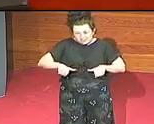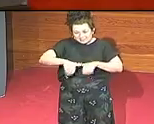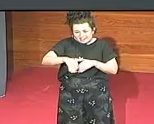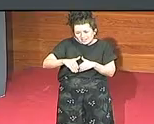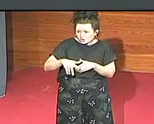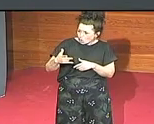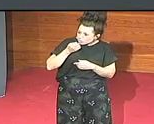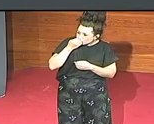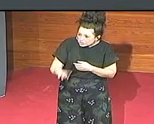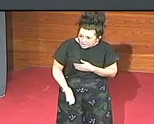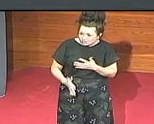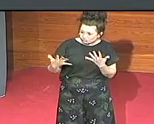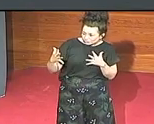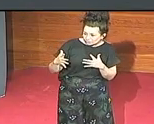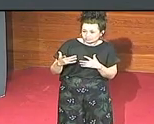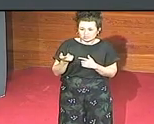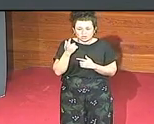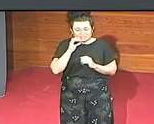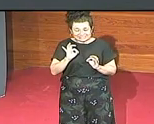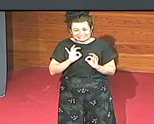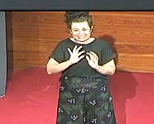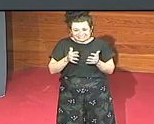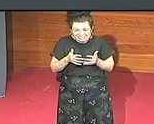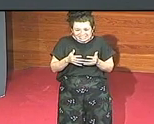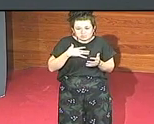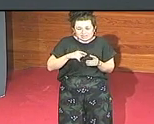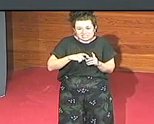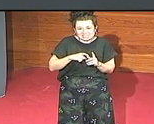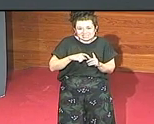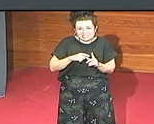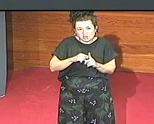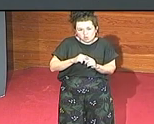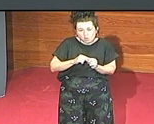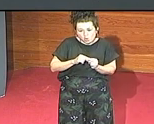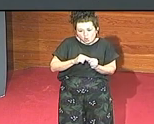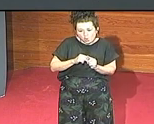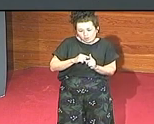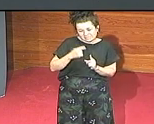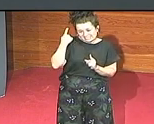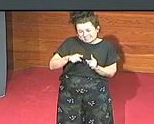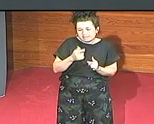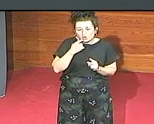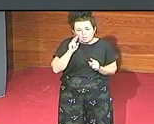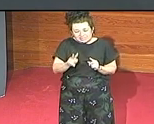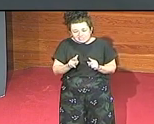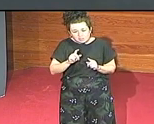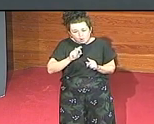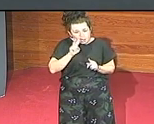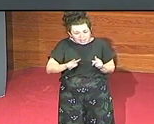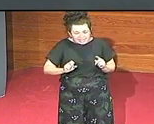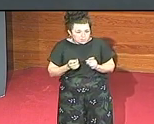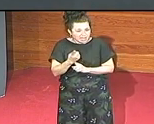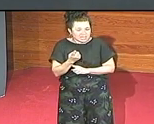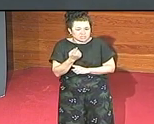sólo muy bien sobre todo con internet sí que puedes medir no porque al final tú ves que es lo más leído o qué o cuánto